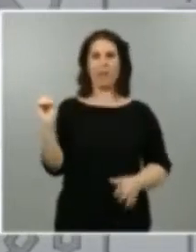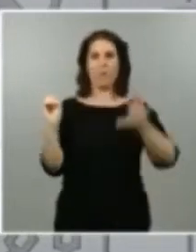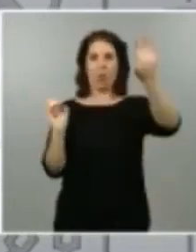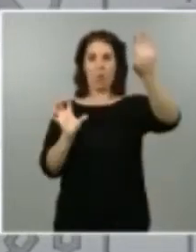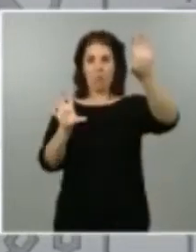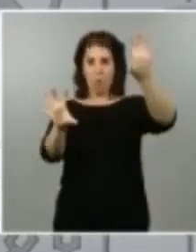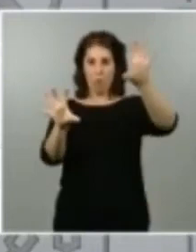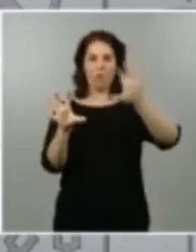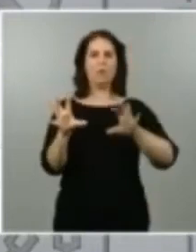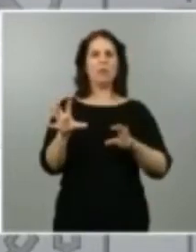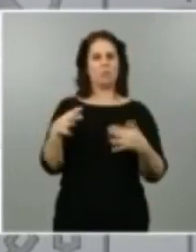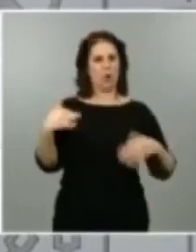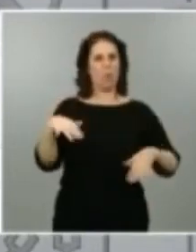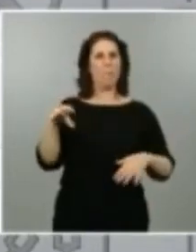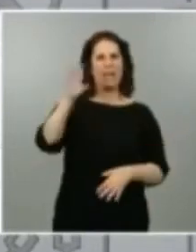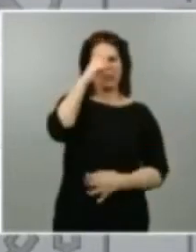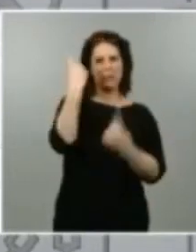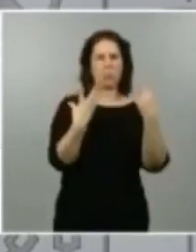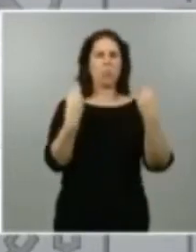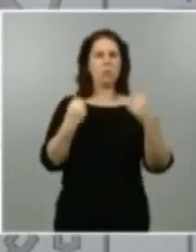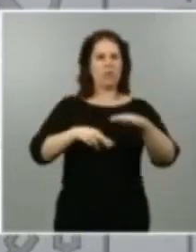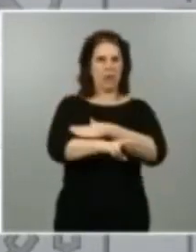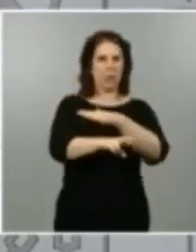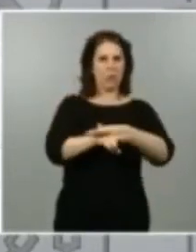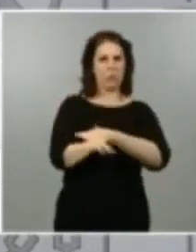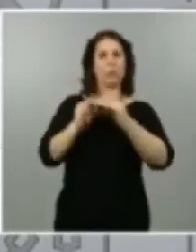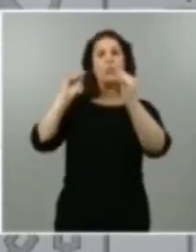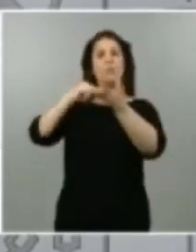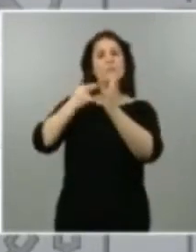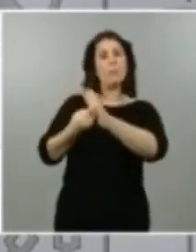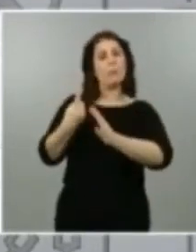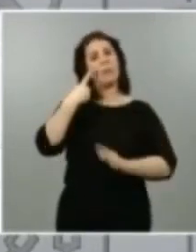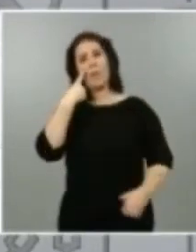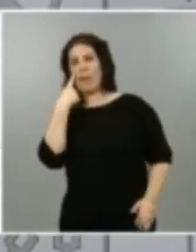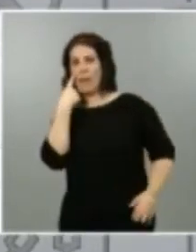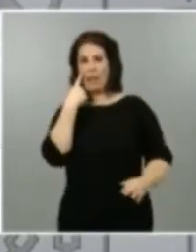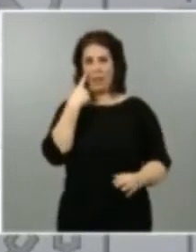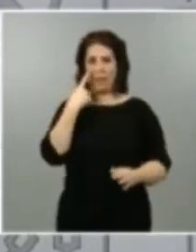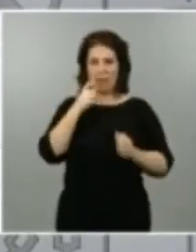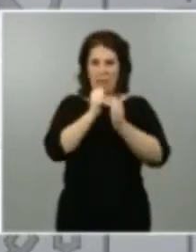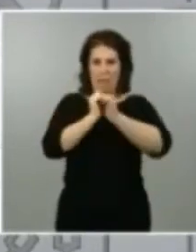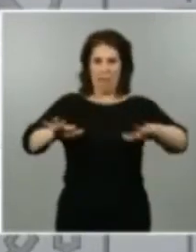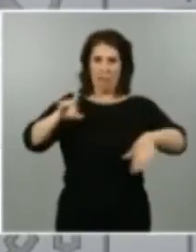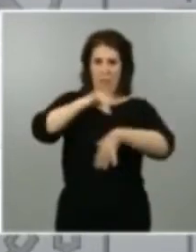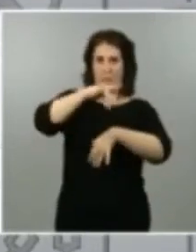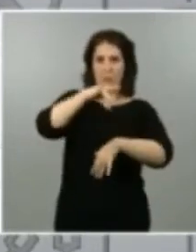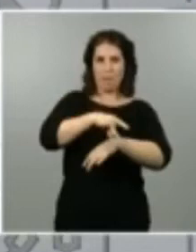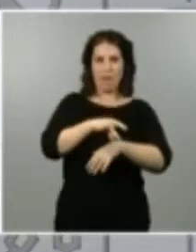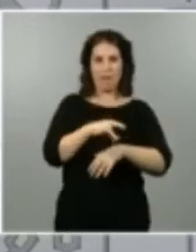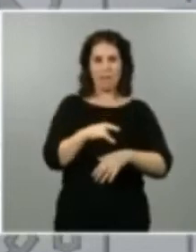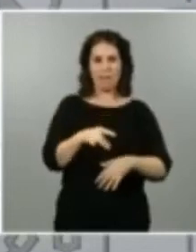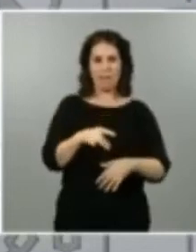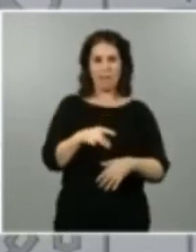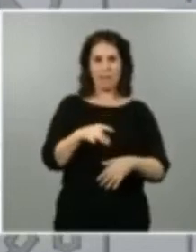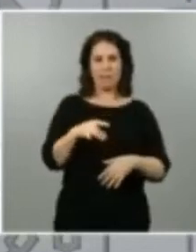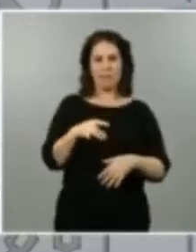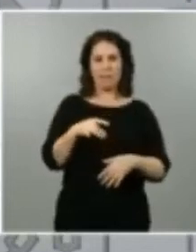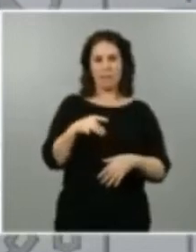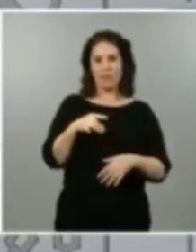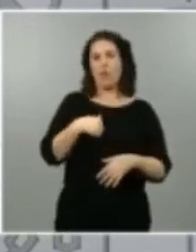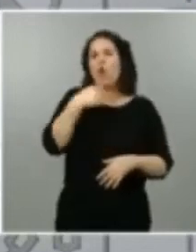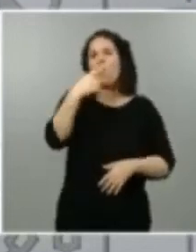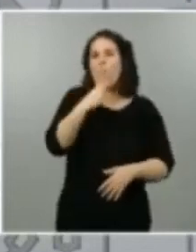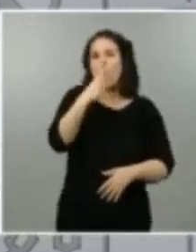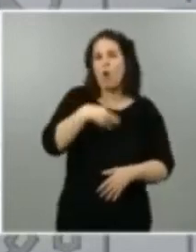y probablemente con sistemas de vigilancia estos son siempre la intuición porque no tenemos yo no tengo conocimiento